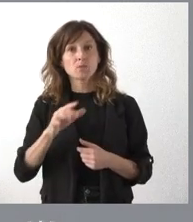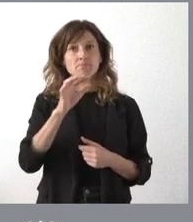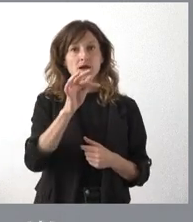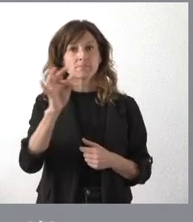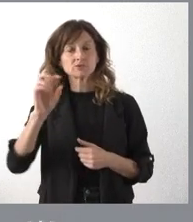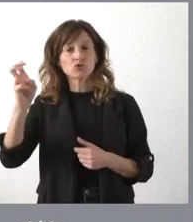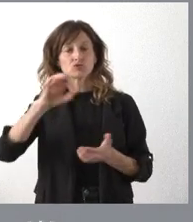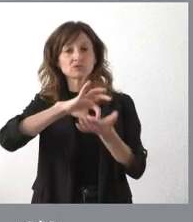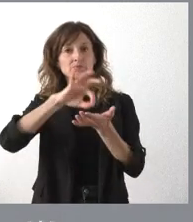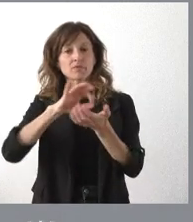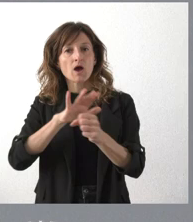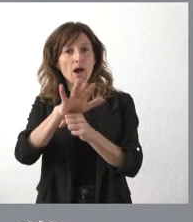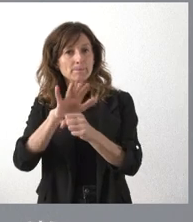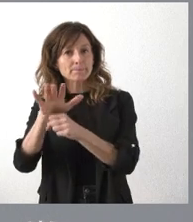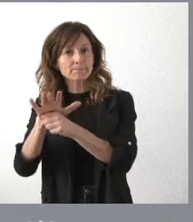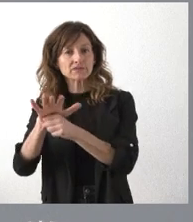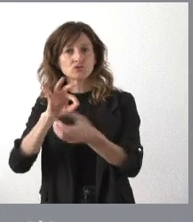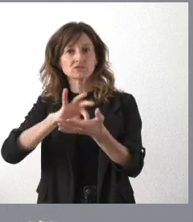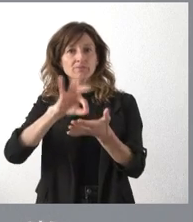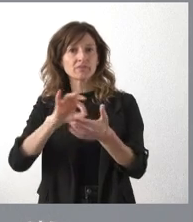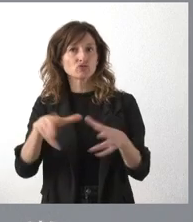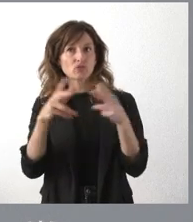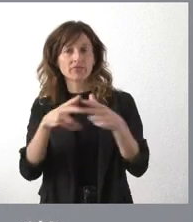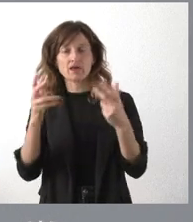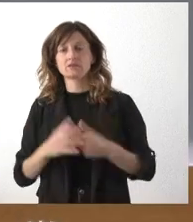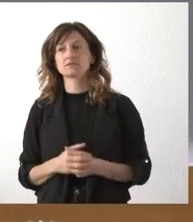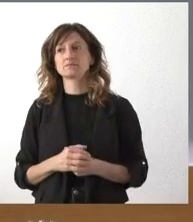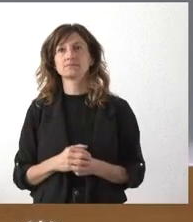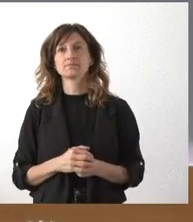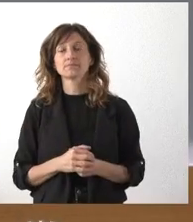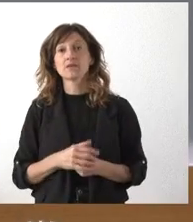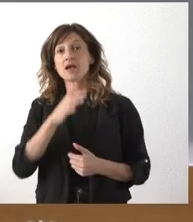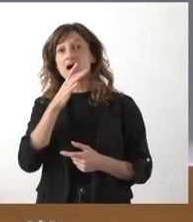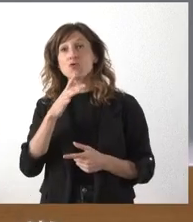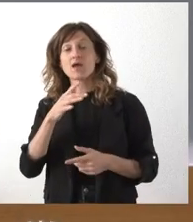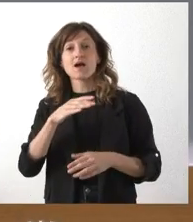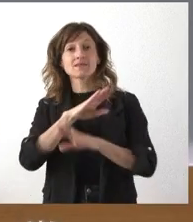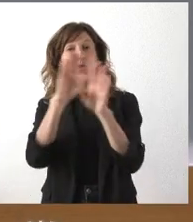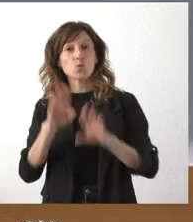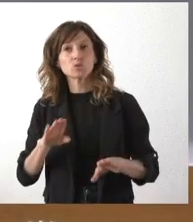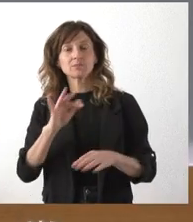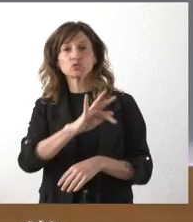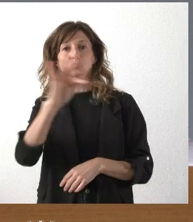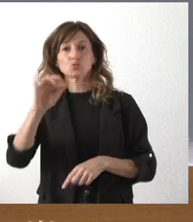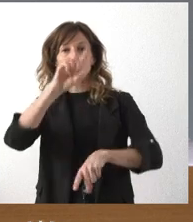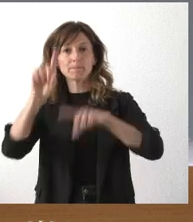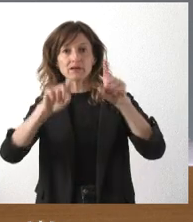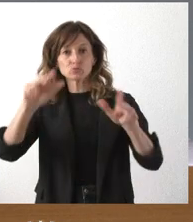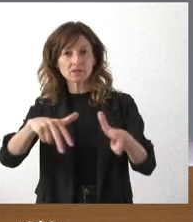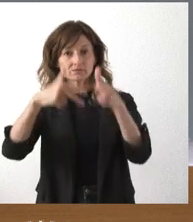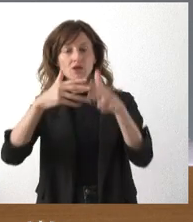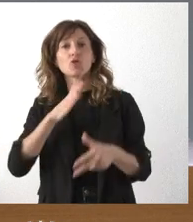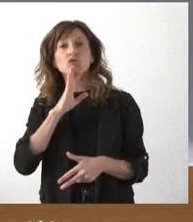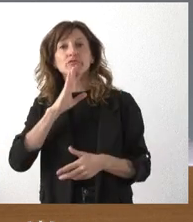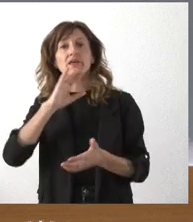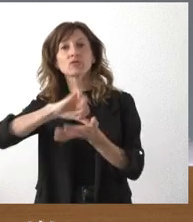prestan servicios en el ámbito de los servicios sociales vamos a cerrar este turno de preguntas en León